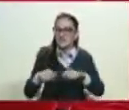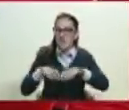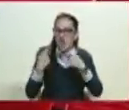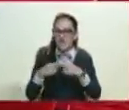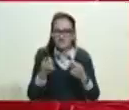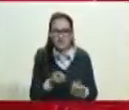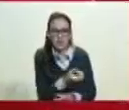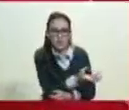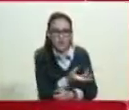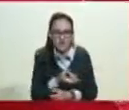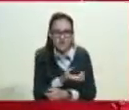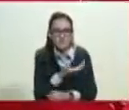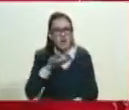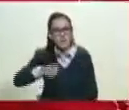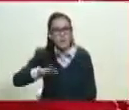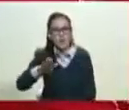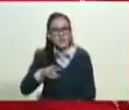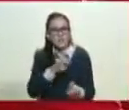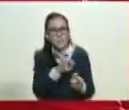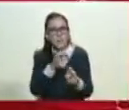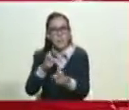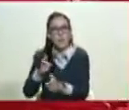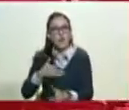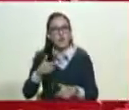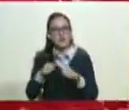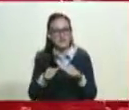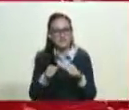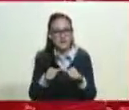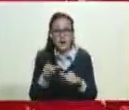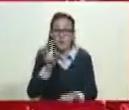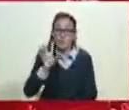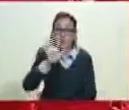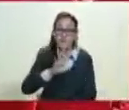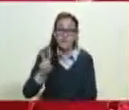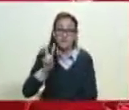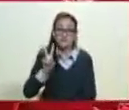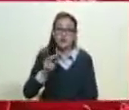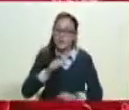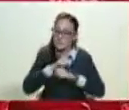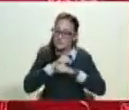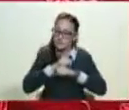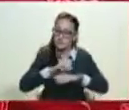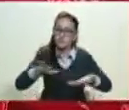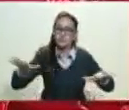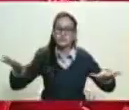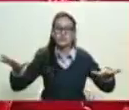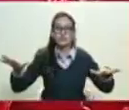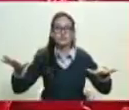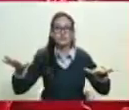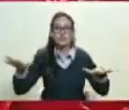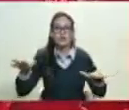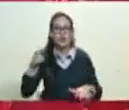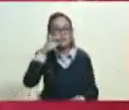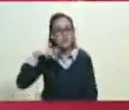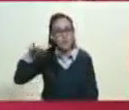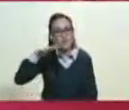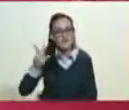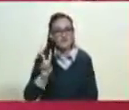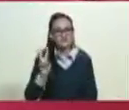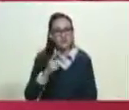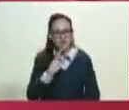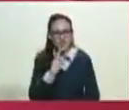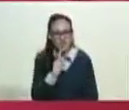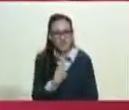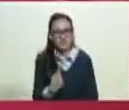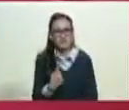las muertes y a las balas. El pueblo de Venezuela también le mandó un mensaje. El pueblo de Venezuela le